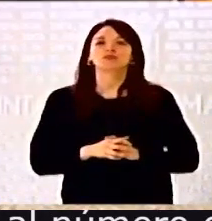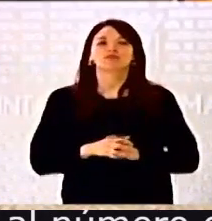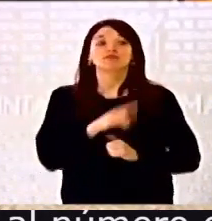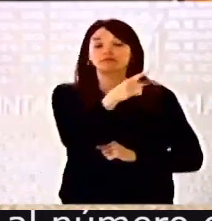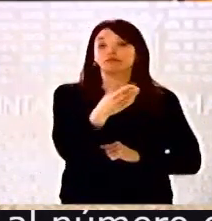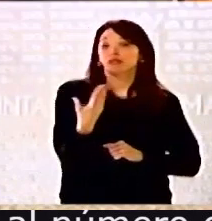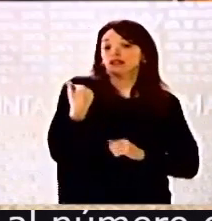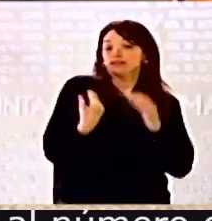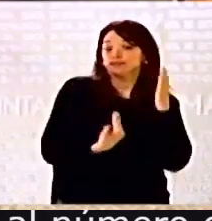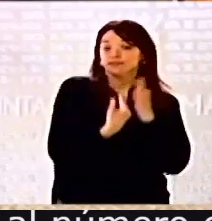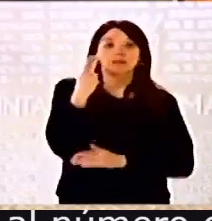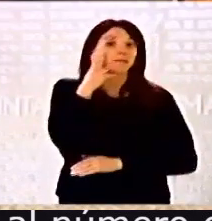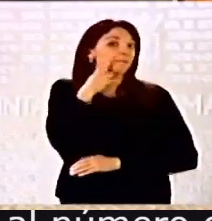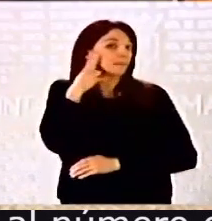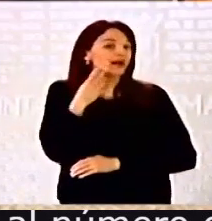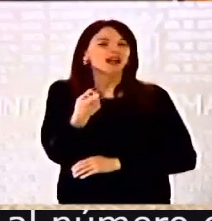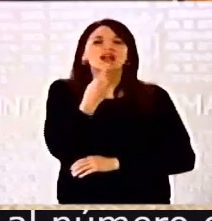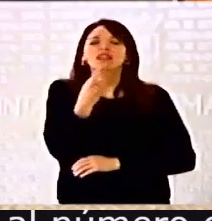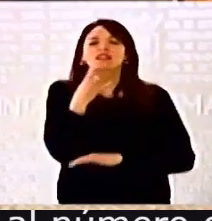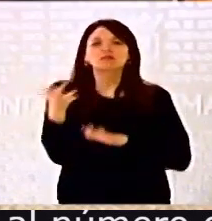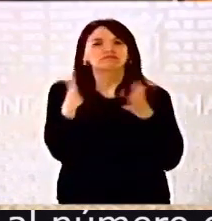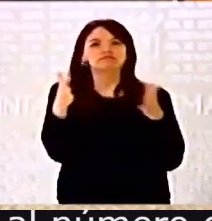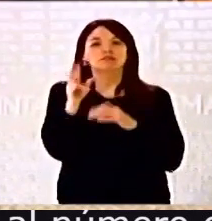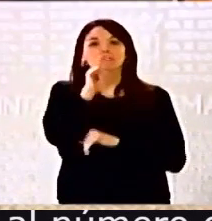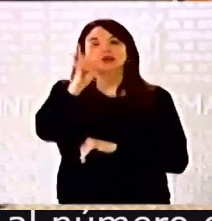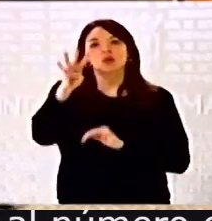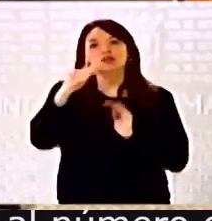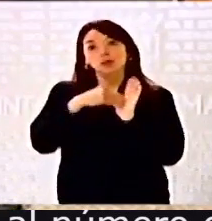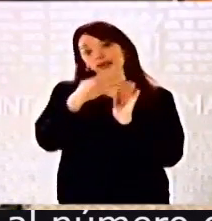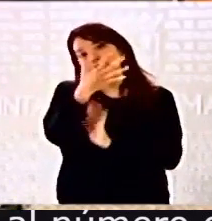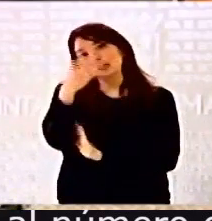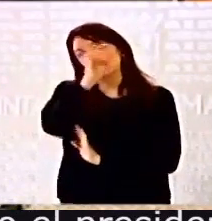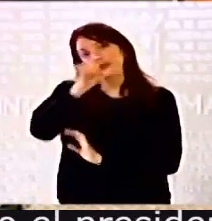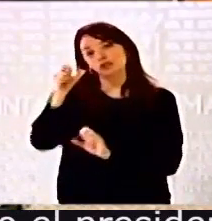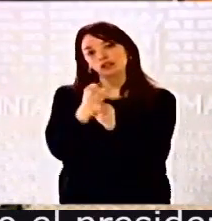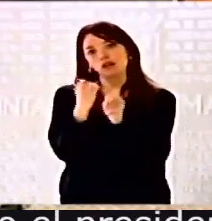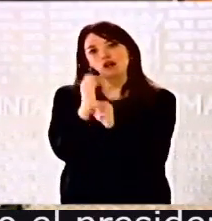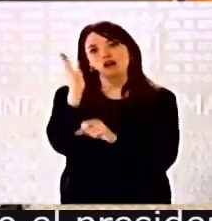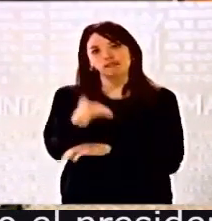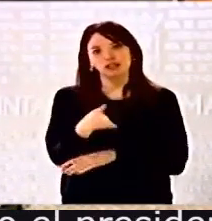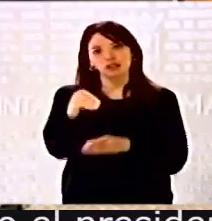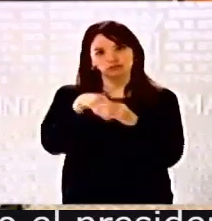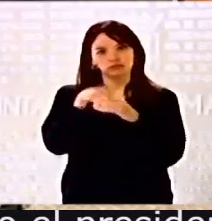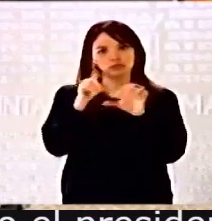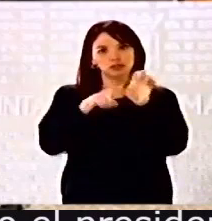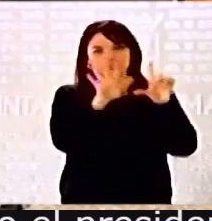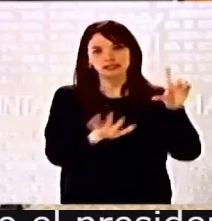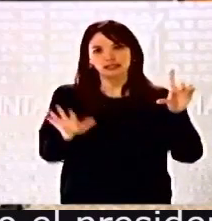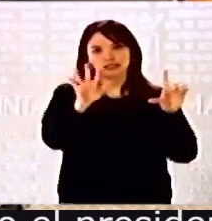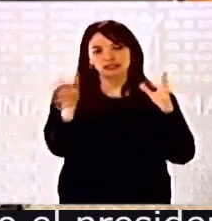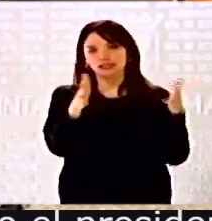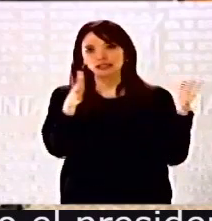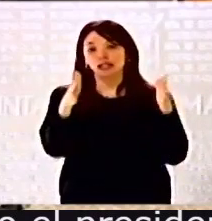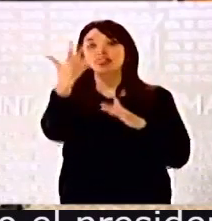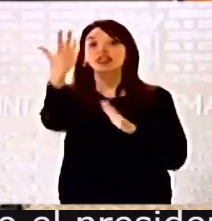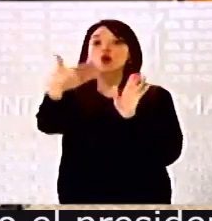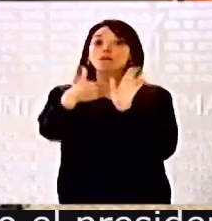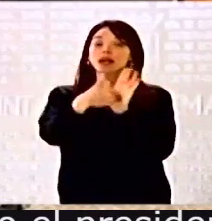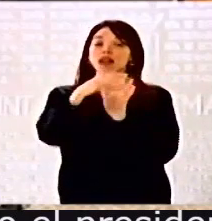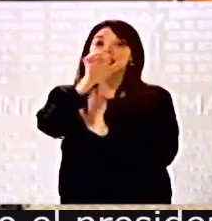dijo el presidente de la Junta que hay aproximadamente unos 24.500 trabajadores afectados en la región, en torno a 5.000 ERTE se han